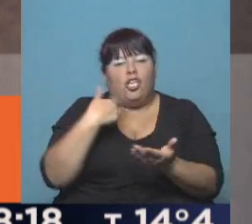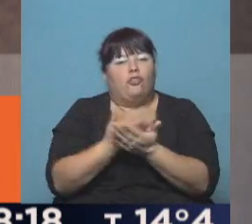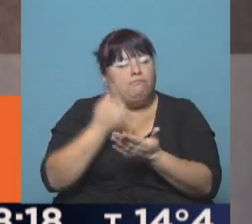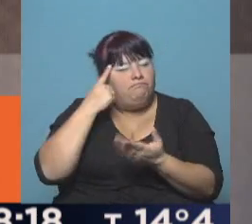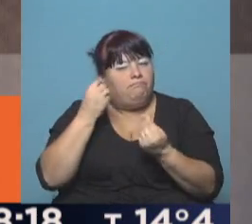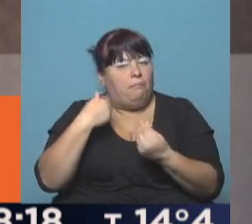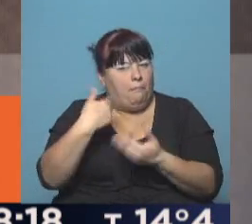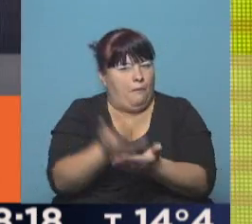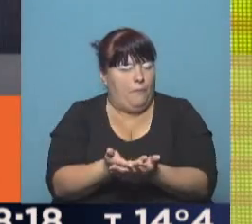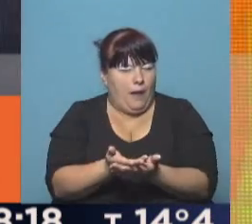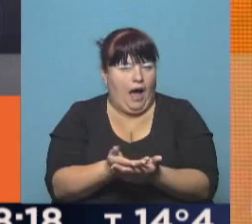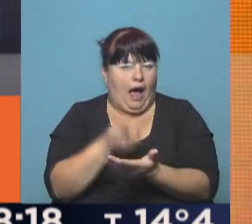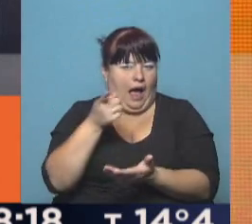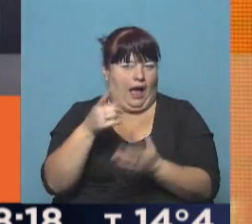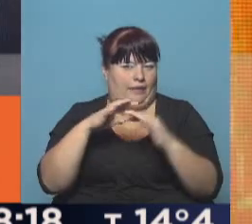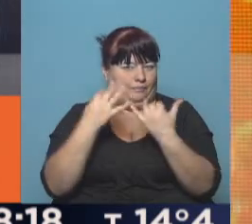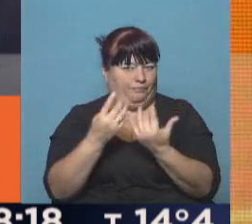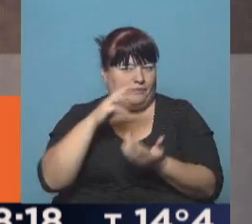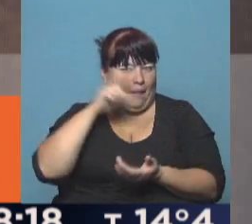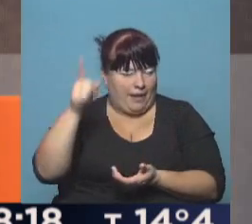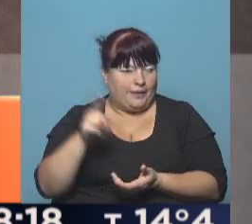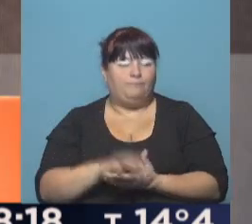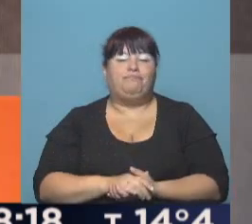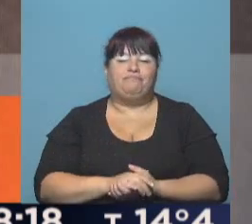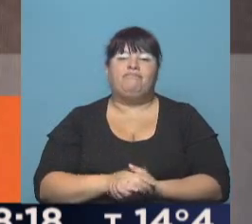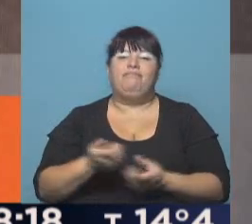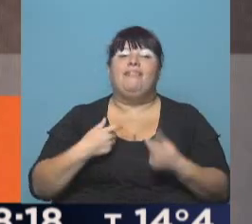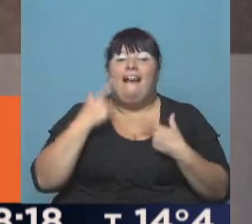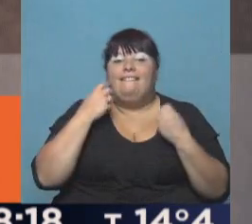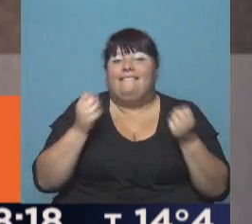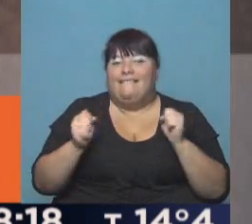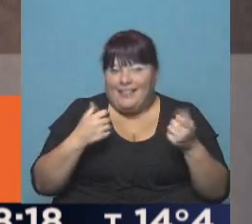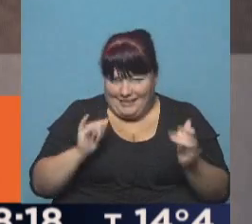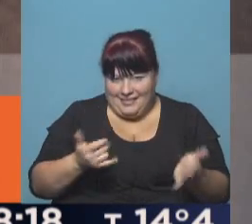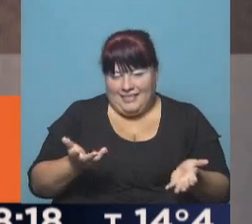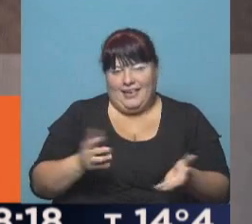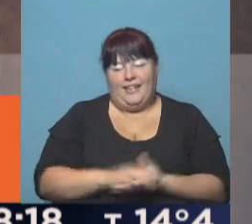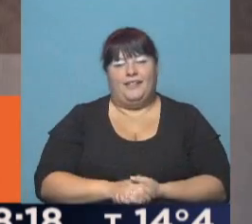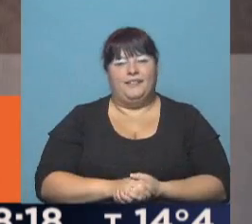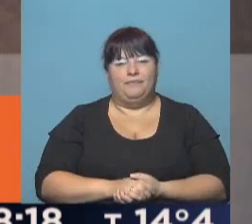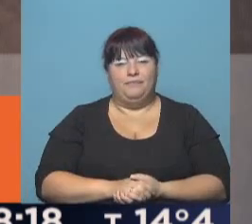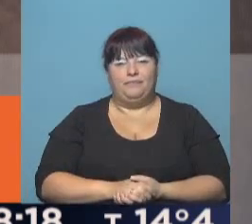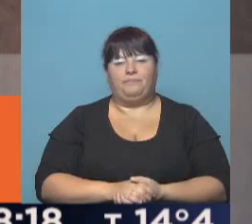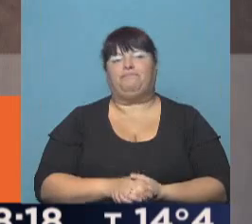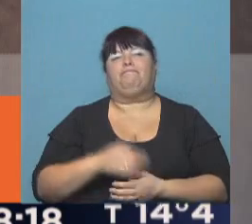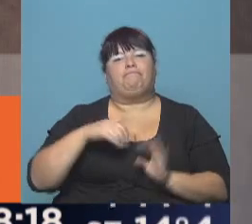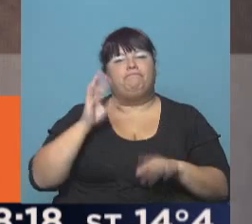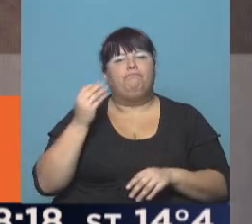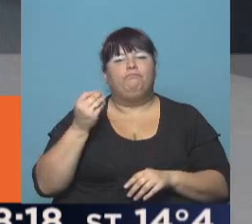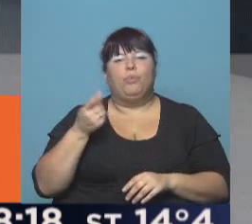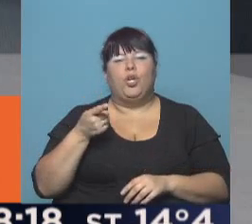pensando llevará a la plata la verdad es que me genera mucha expectativa más que nada